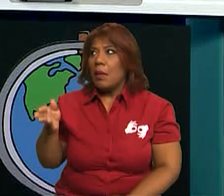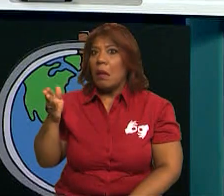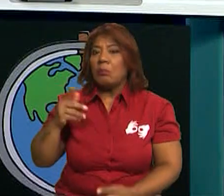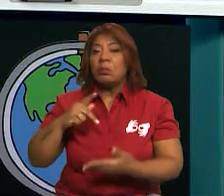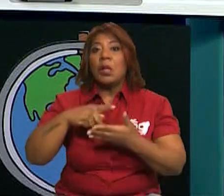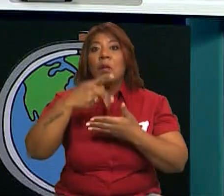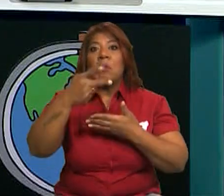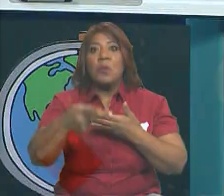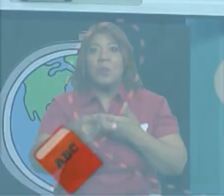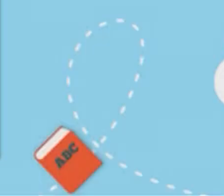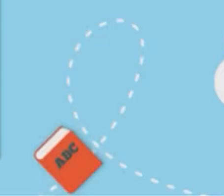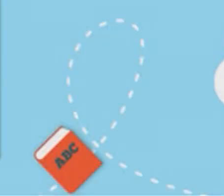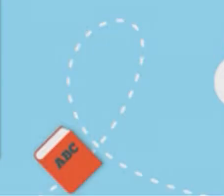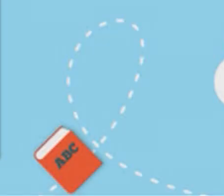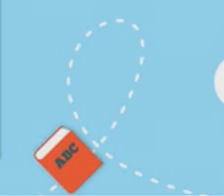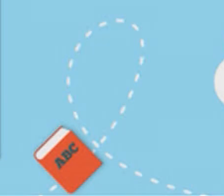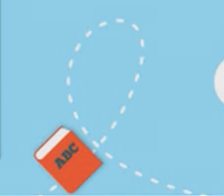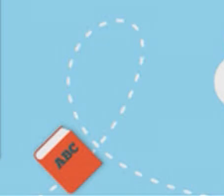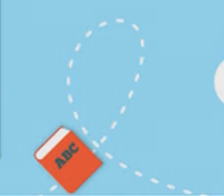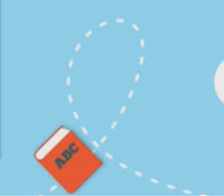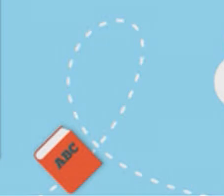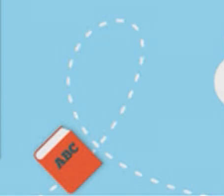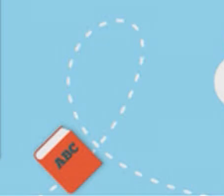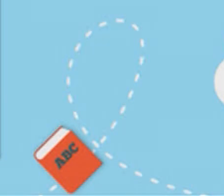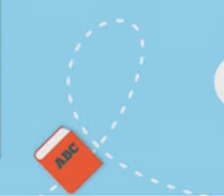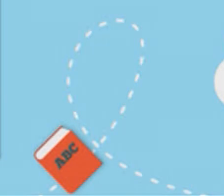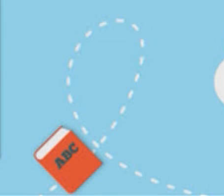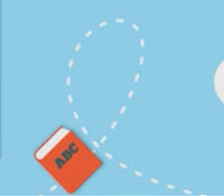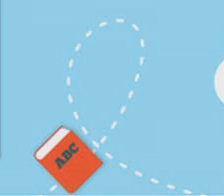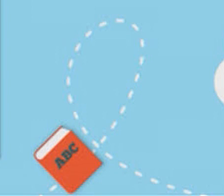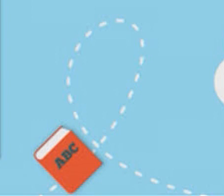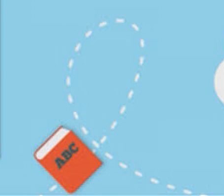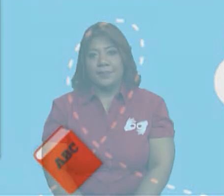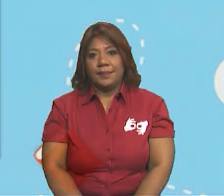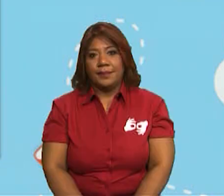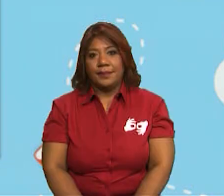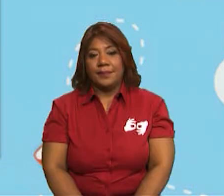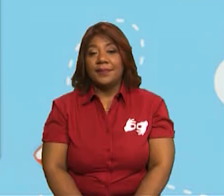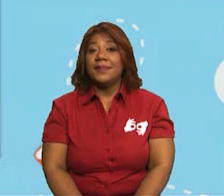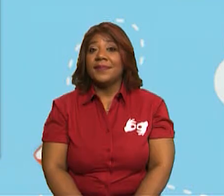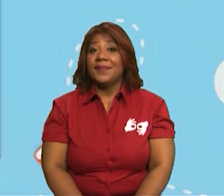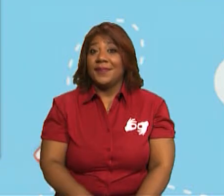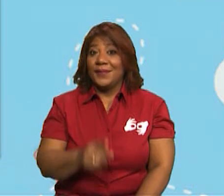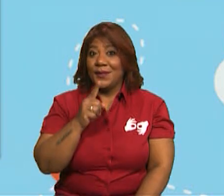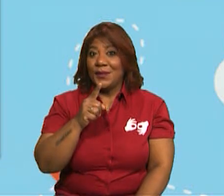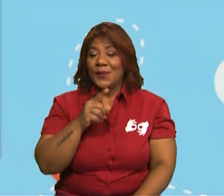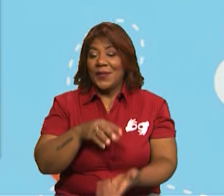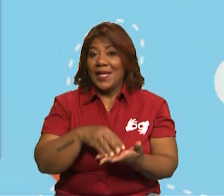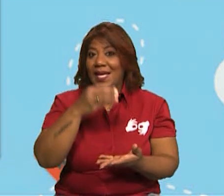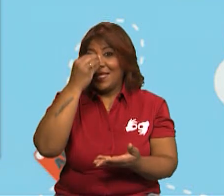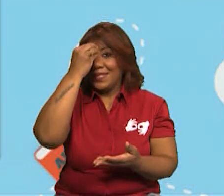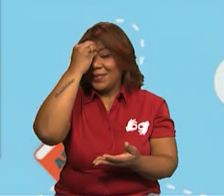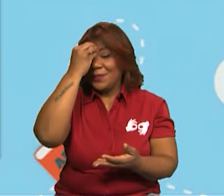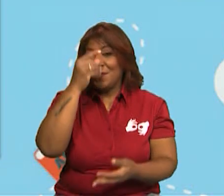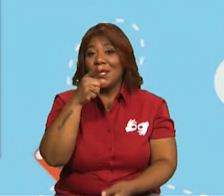aprendizaje. Bien, ahora en base a lo que hemos aprendido aquí, vamos a realizar nuestra autoevaluación